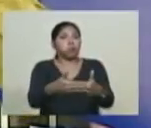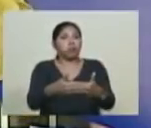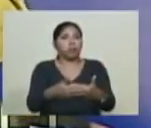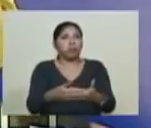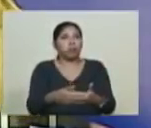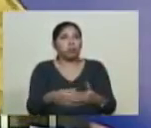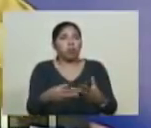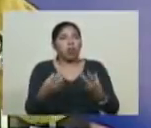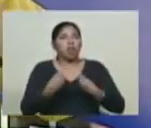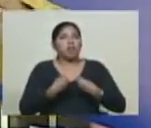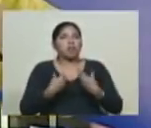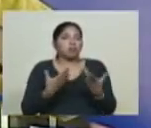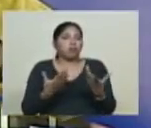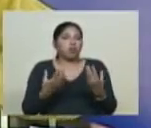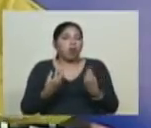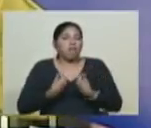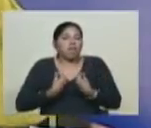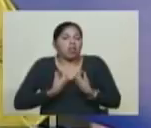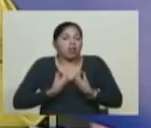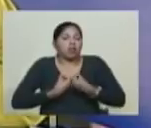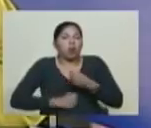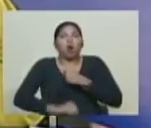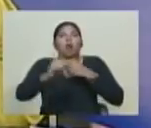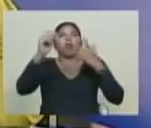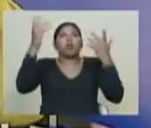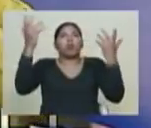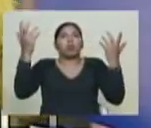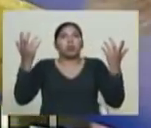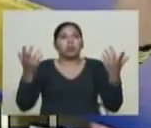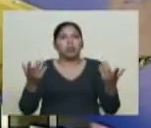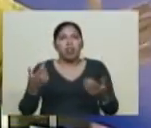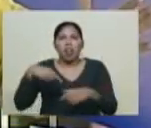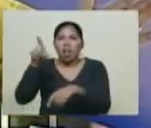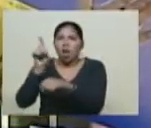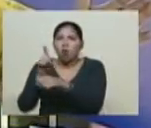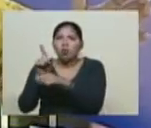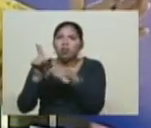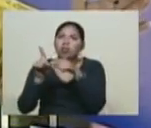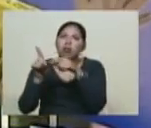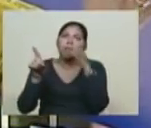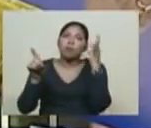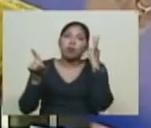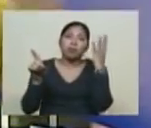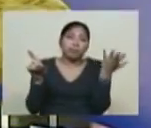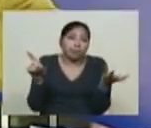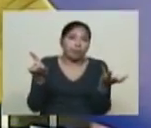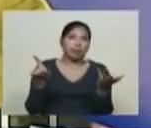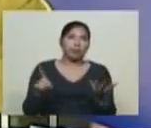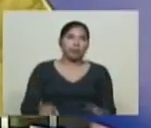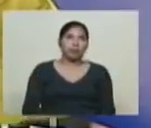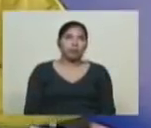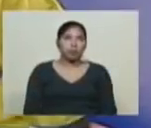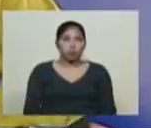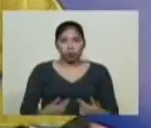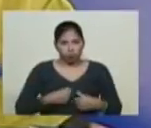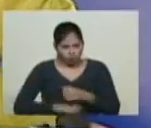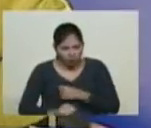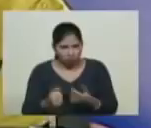vida, cuando llega la vida. Y la única que puede dar vida es la mujer. Yo no puedo